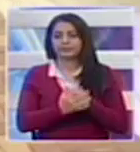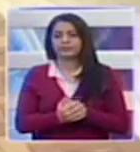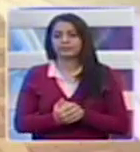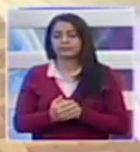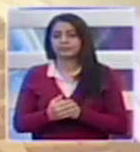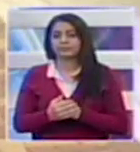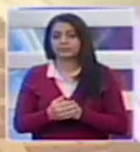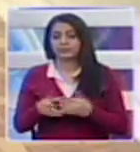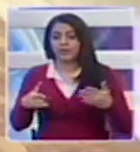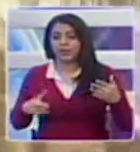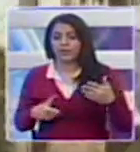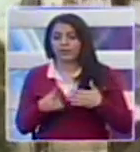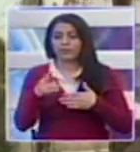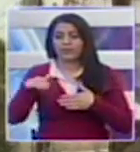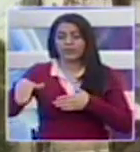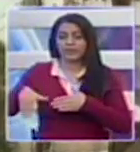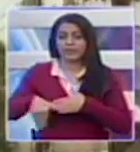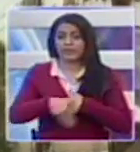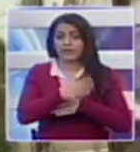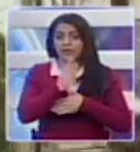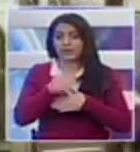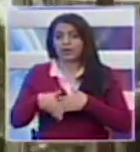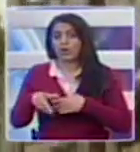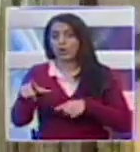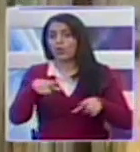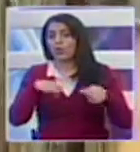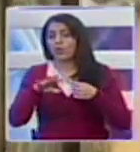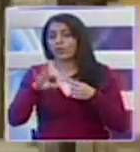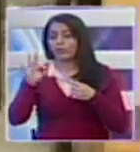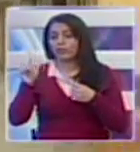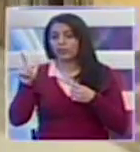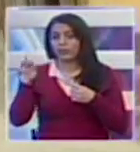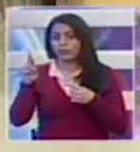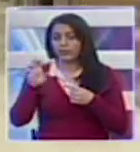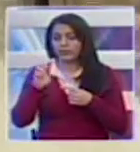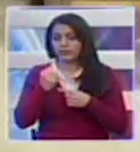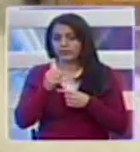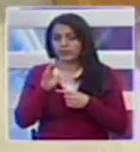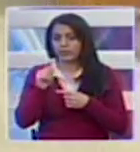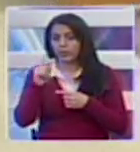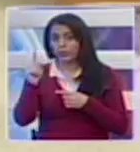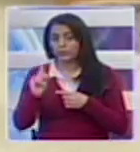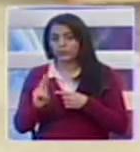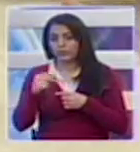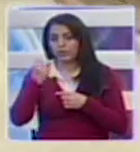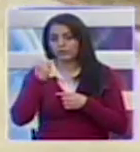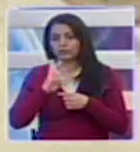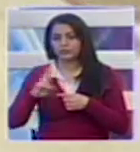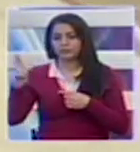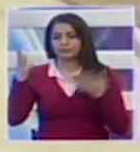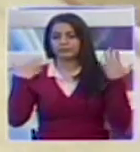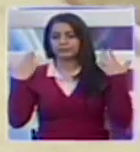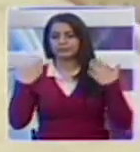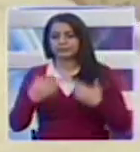calles peatonales en los sectores en Floresta 1 y 2 al sur de Guayaquil. Yilena Perlaza, Telerama Noticias.